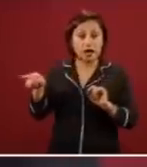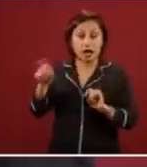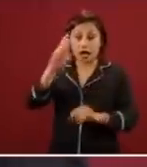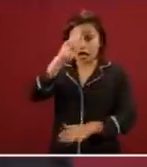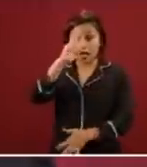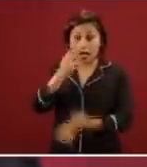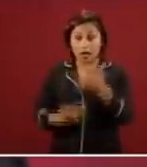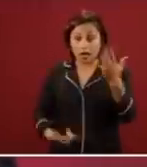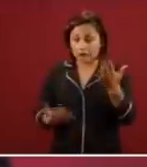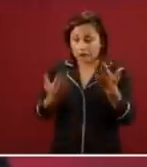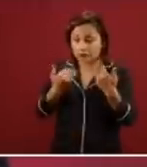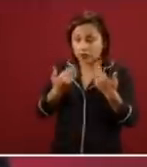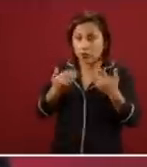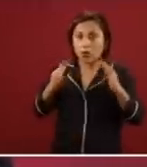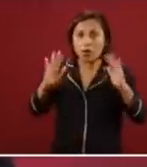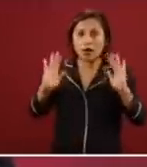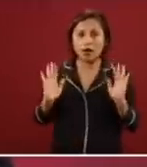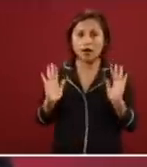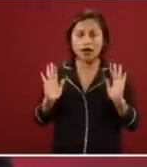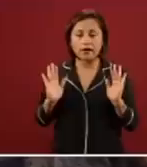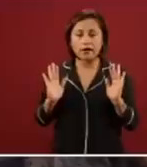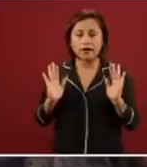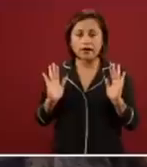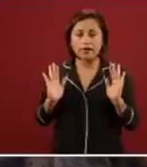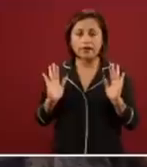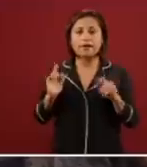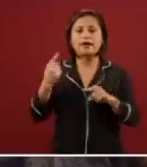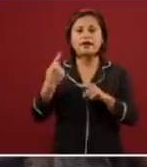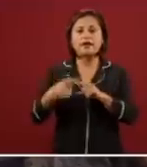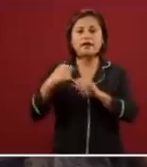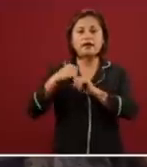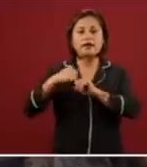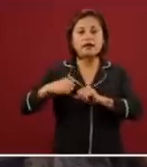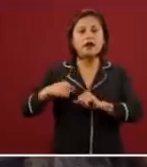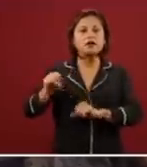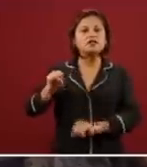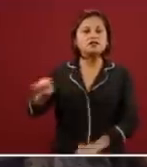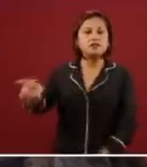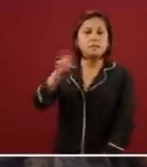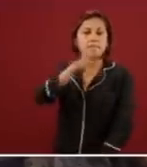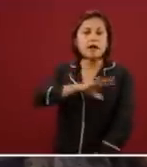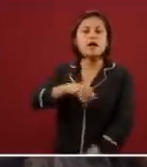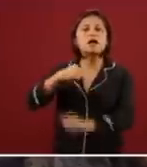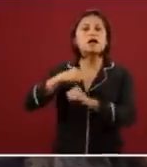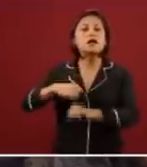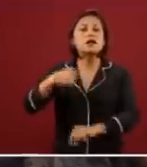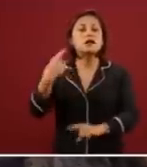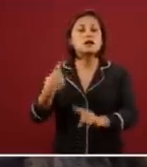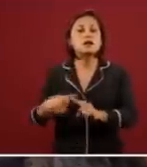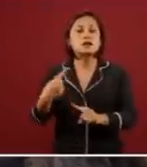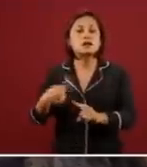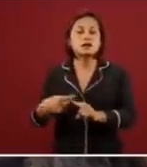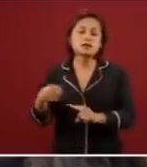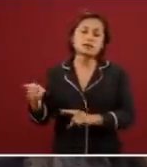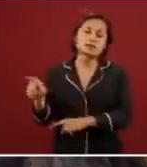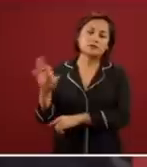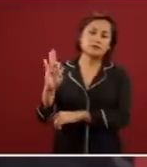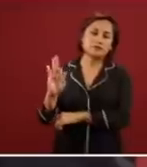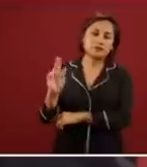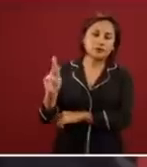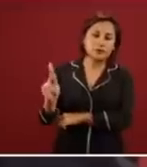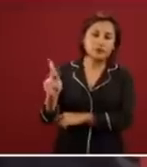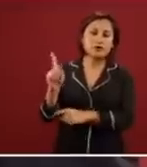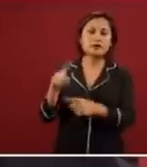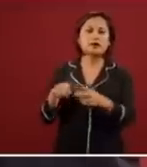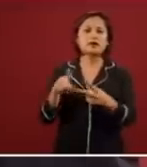esto lo decide el Ministerio Público y lo decide la Fiscalía y lo